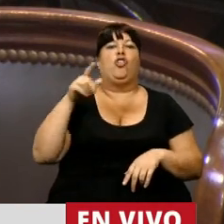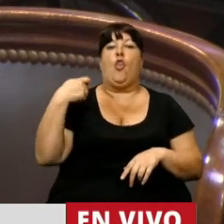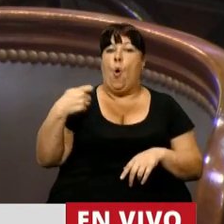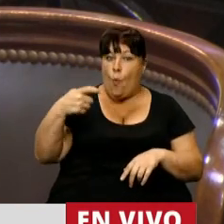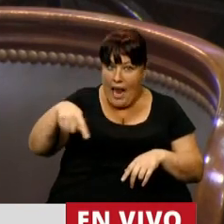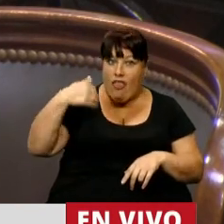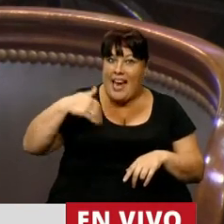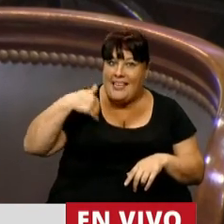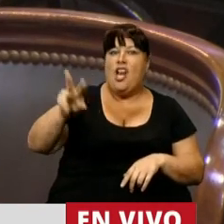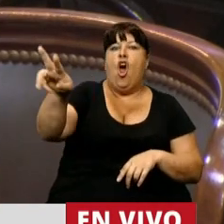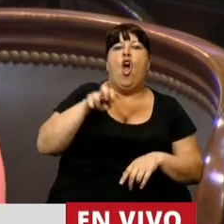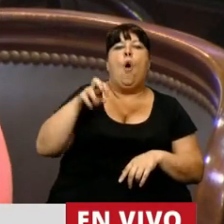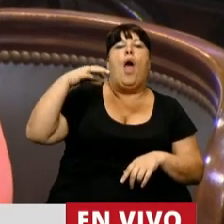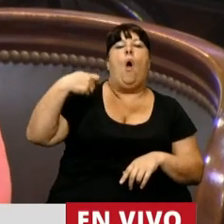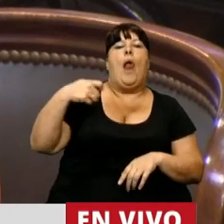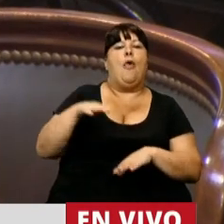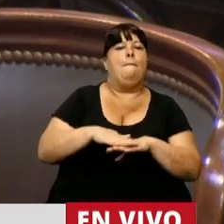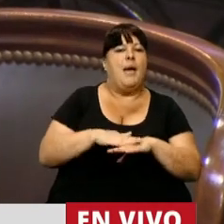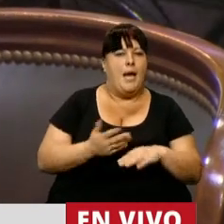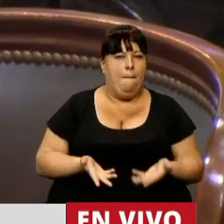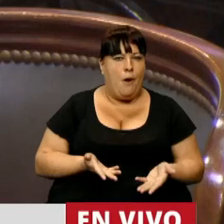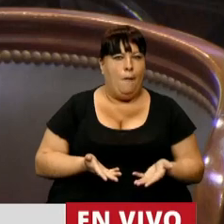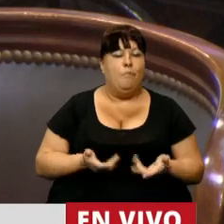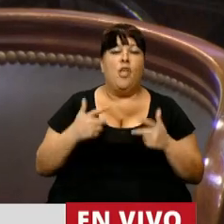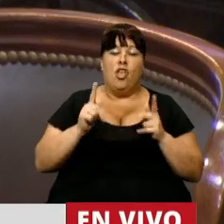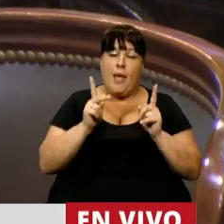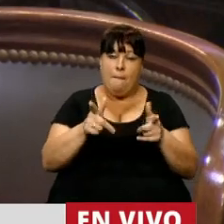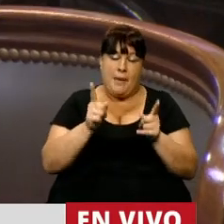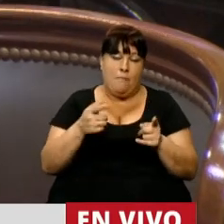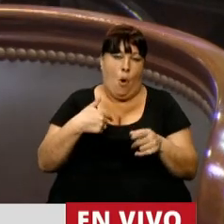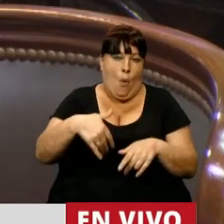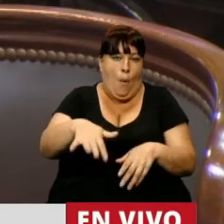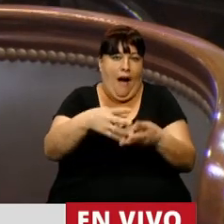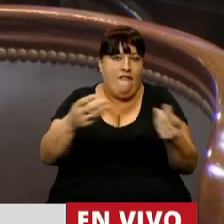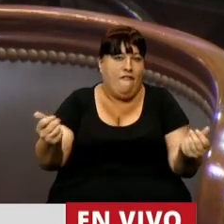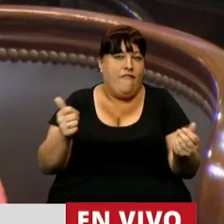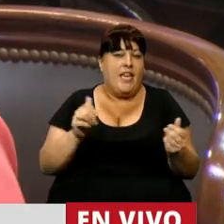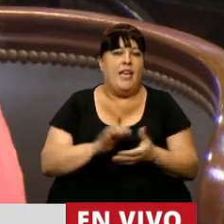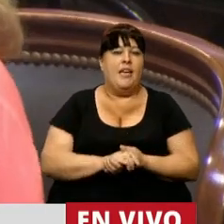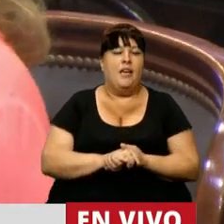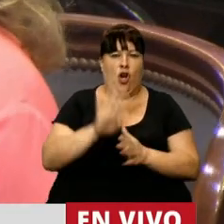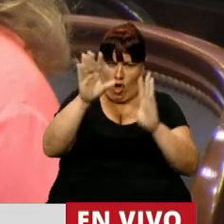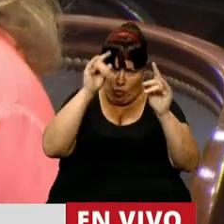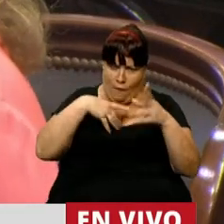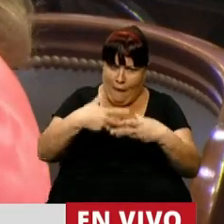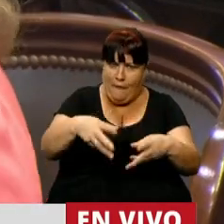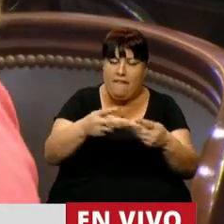los jubilados argentinos cobra la mínima. Entonces, como le decía, y voy terminando, no se